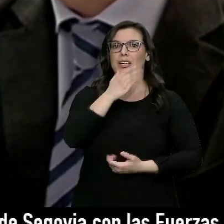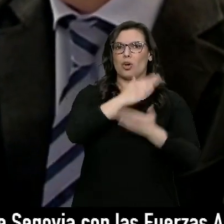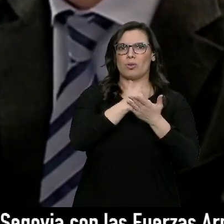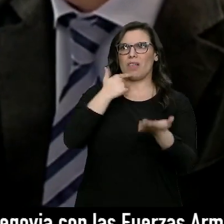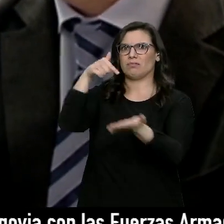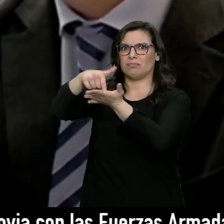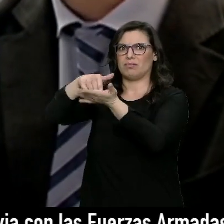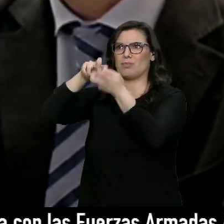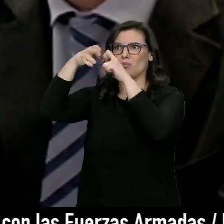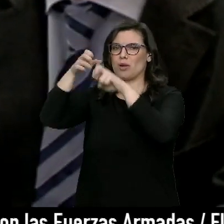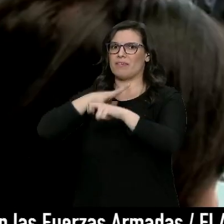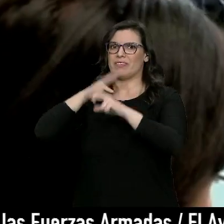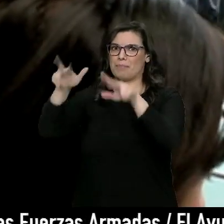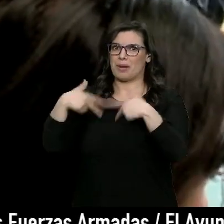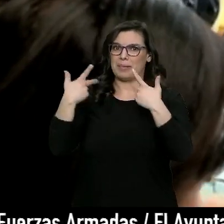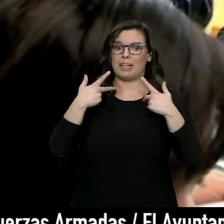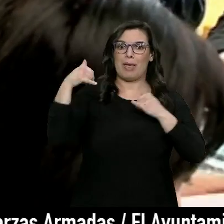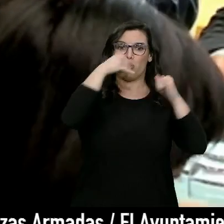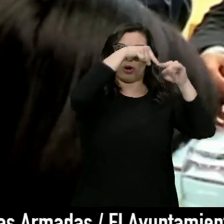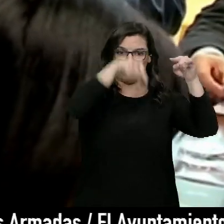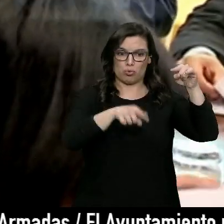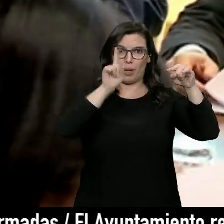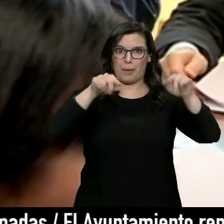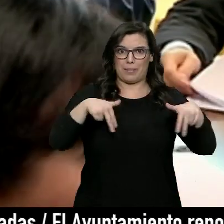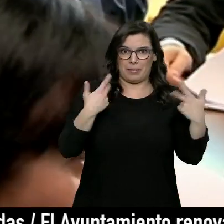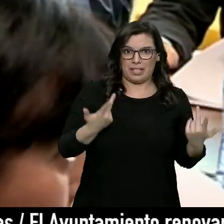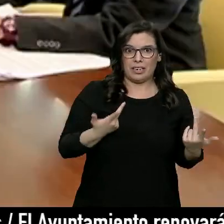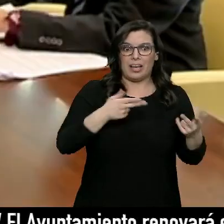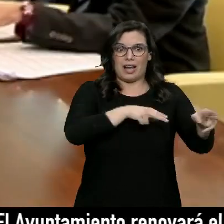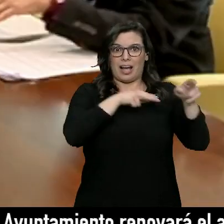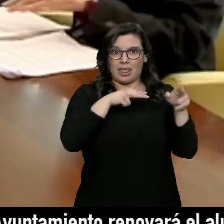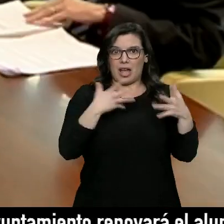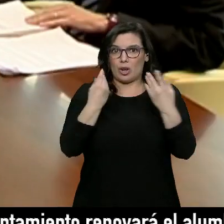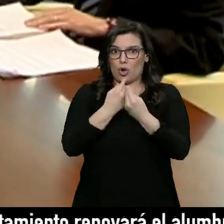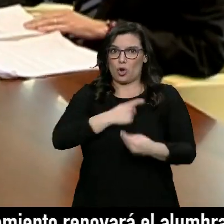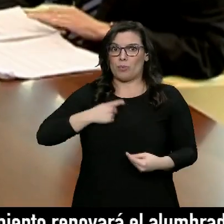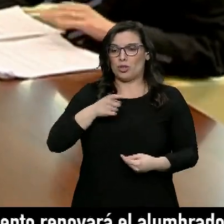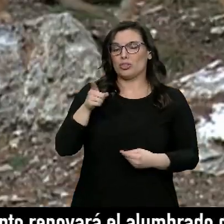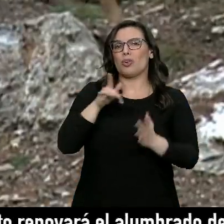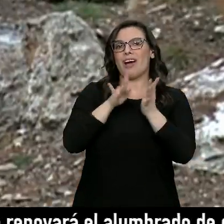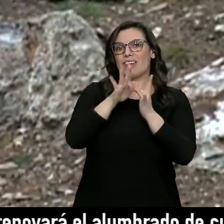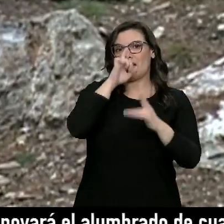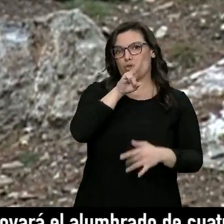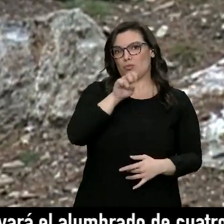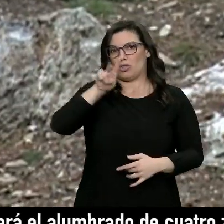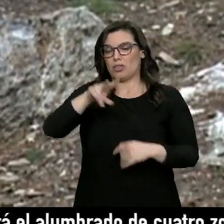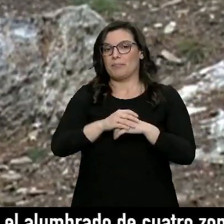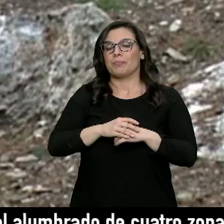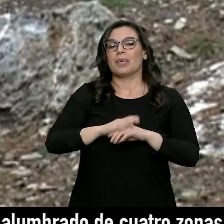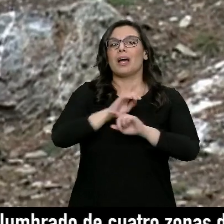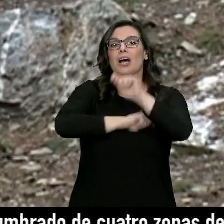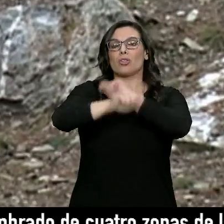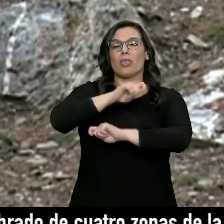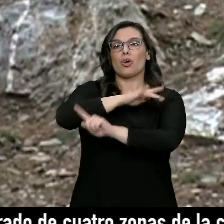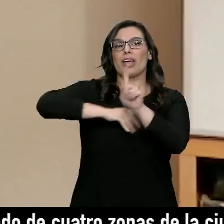Bruselas también la caza al sur del Duero en esta reunión de abril de 2012 con el comisario de Medio Ambiente. Ecologistas en Acción dice que es un